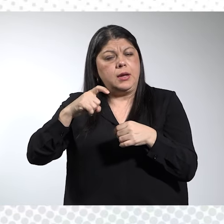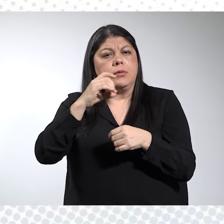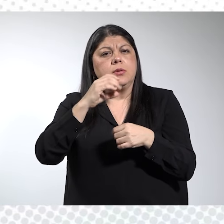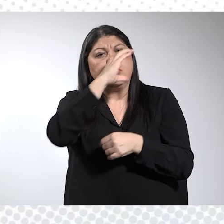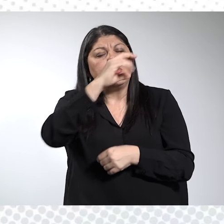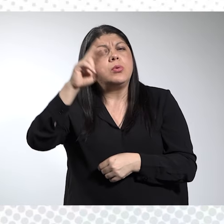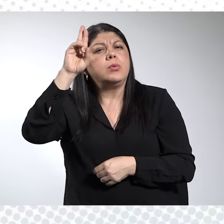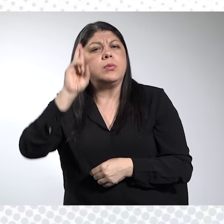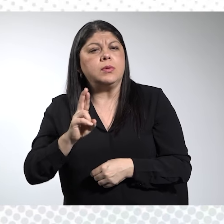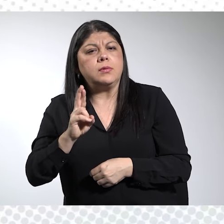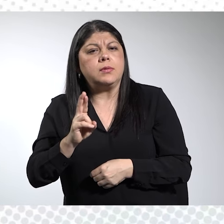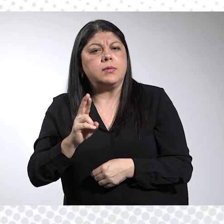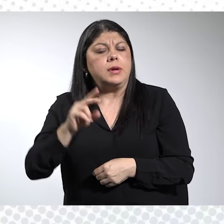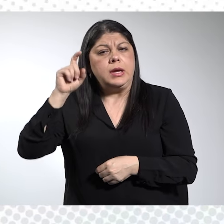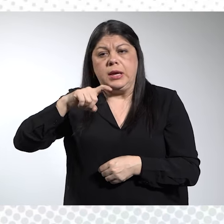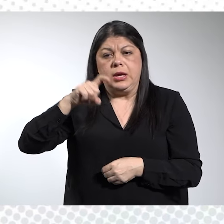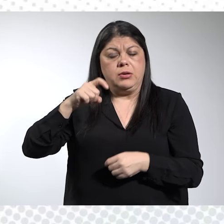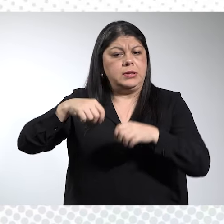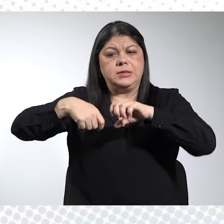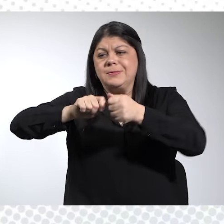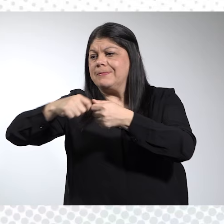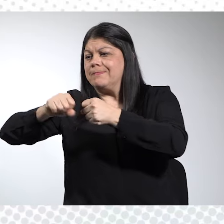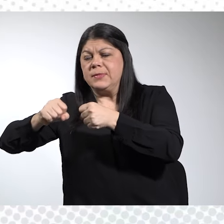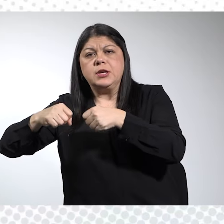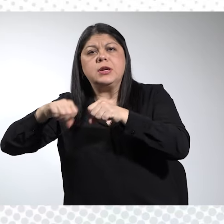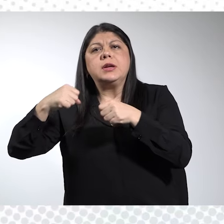necesitamos es una Costa Rica que no necesita